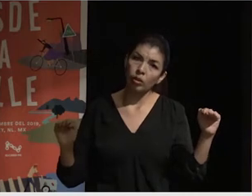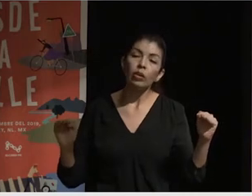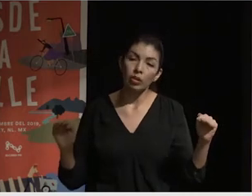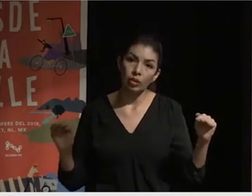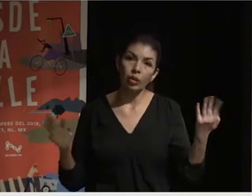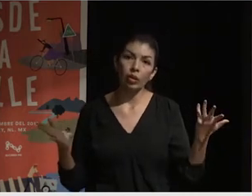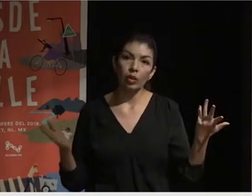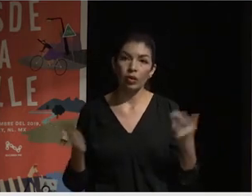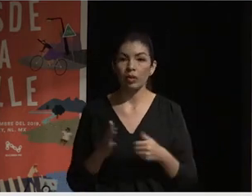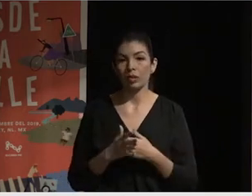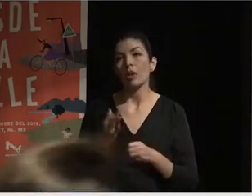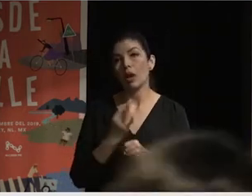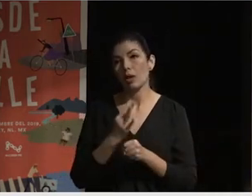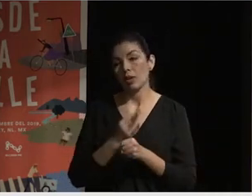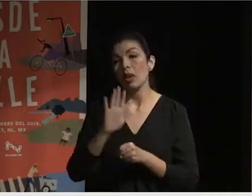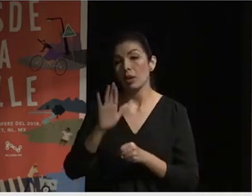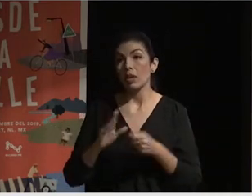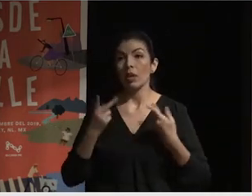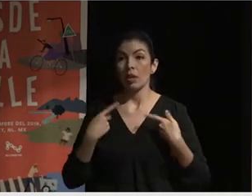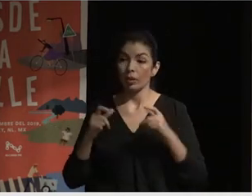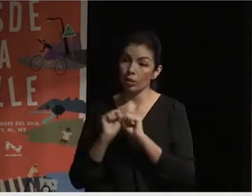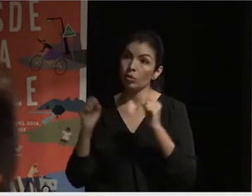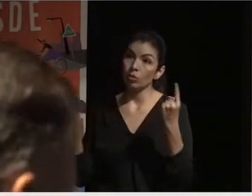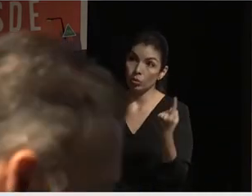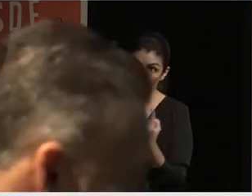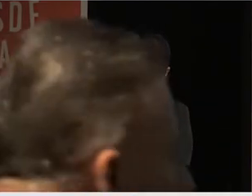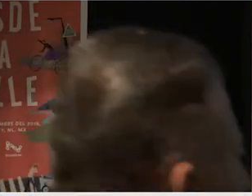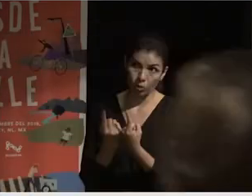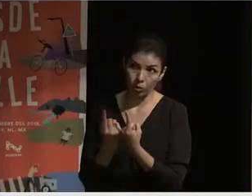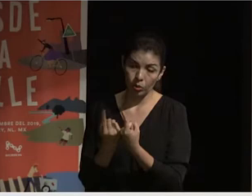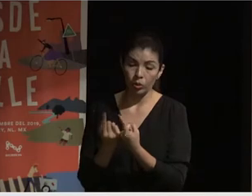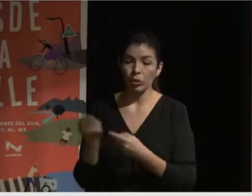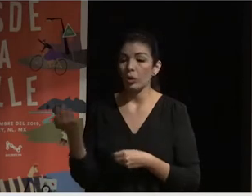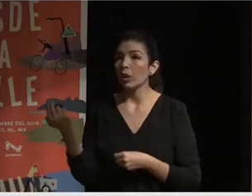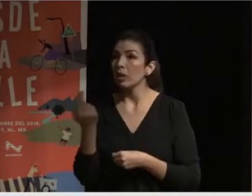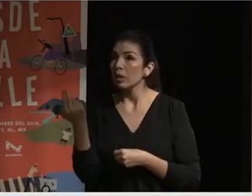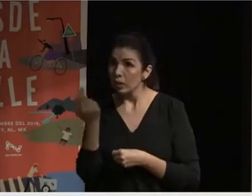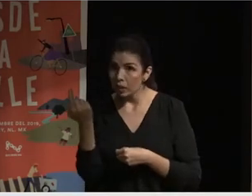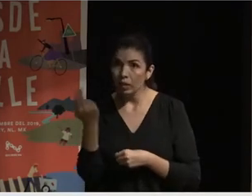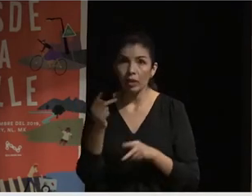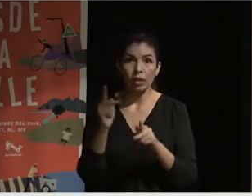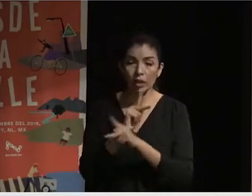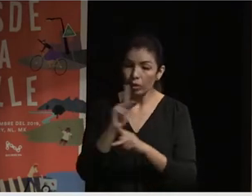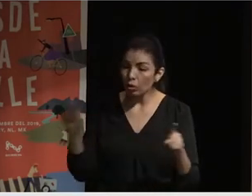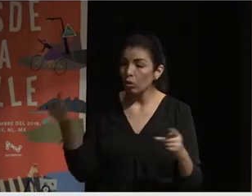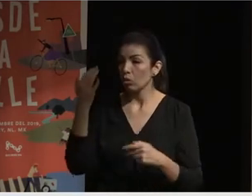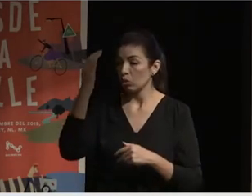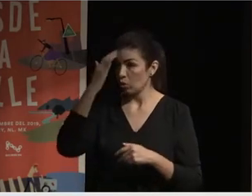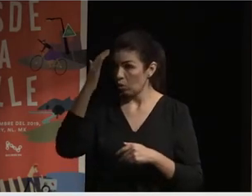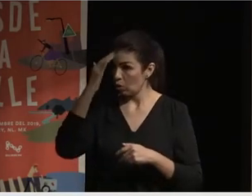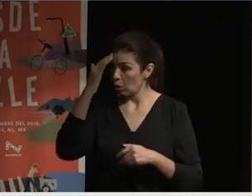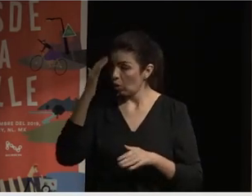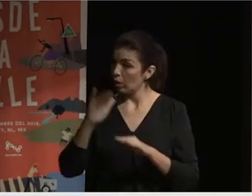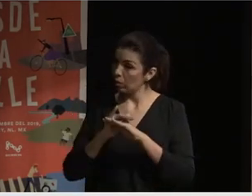se está agarrando el concepto, entonces hay que apoyar esas apropiaciones. También la burguesía se está apropiando el concepto, ¿no? Ya hasta hay proyectos inmobiliarios